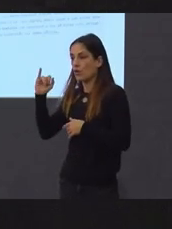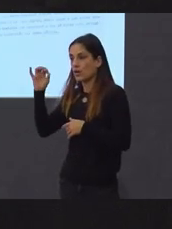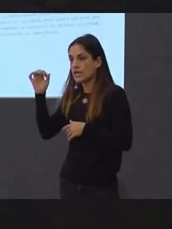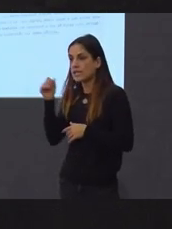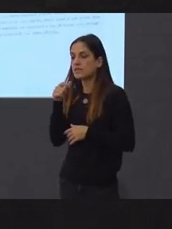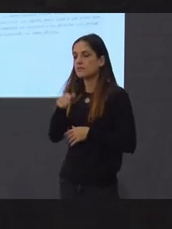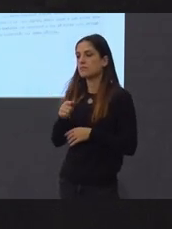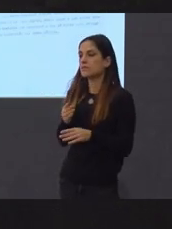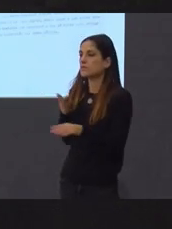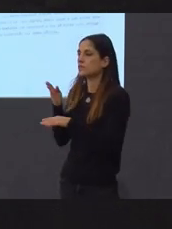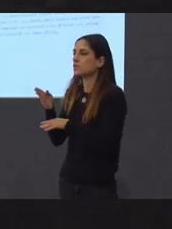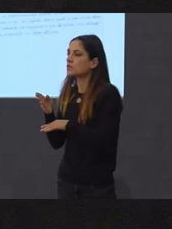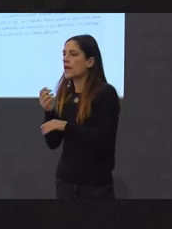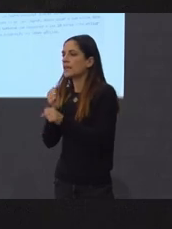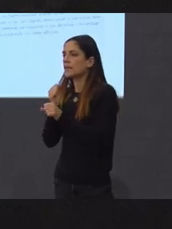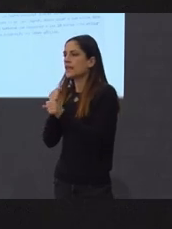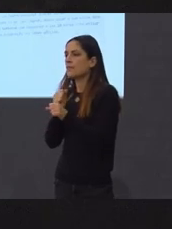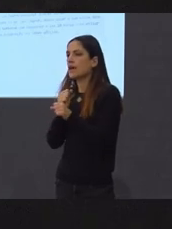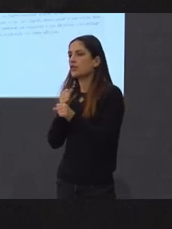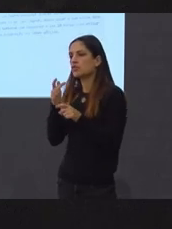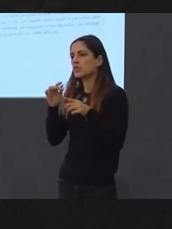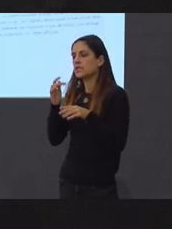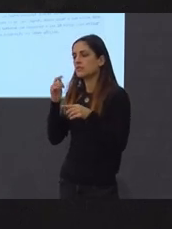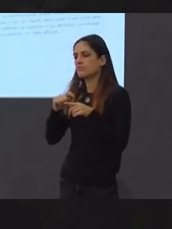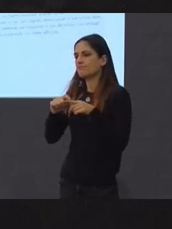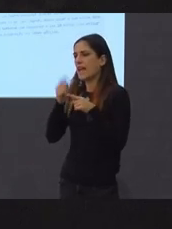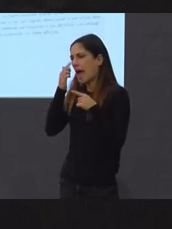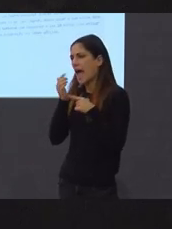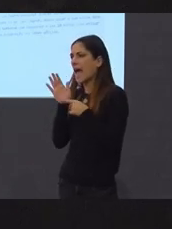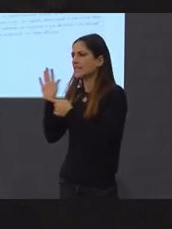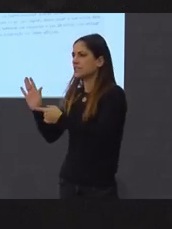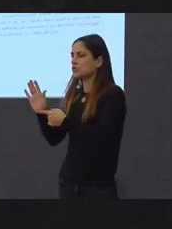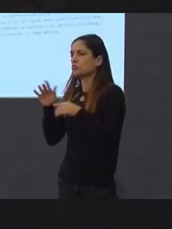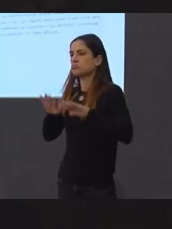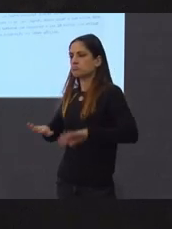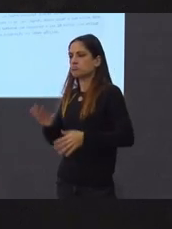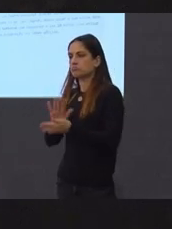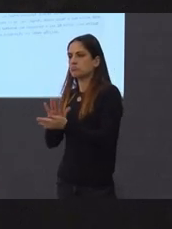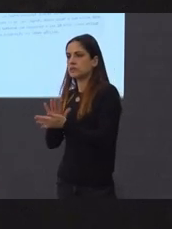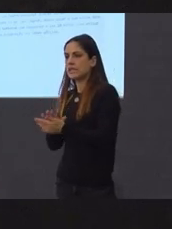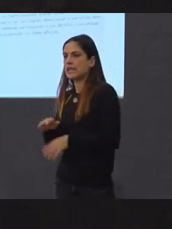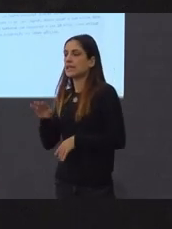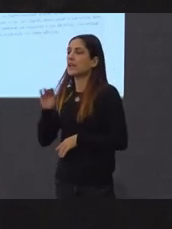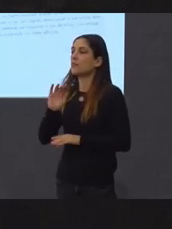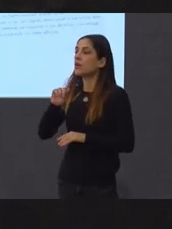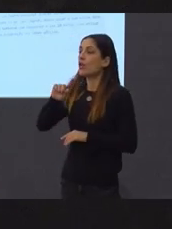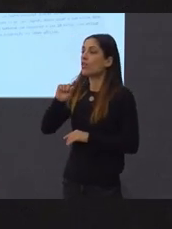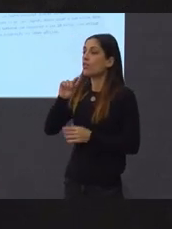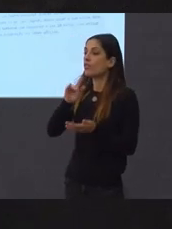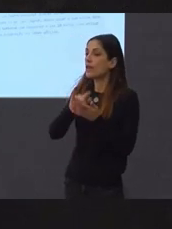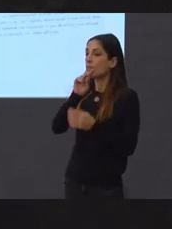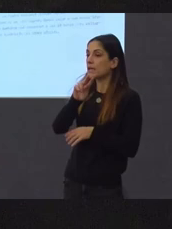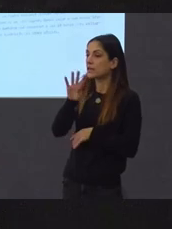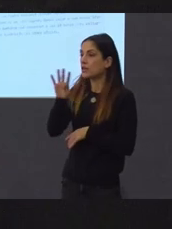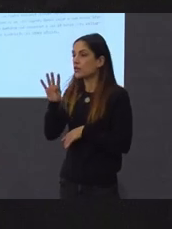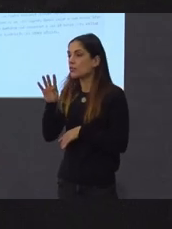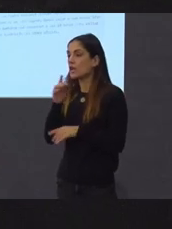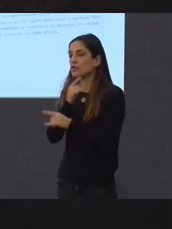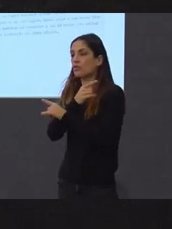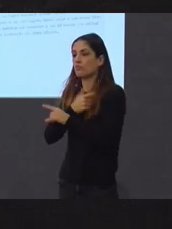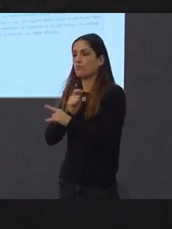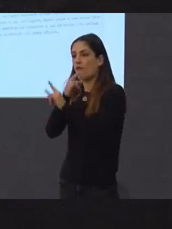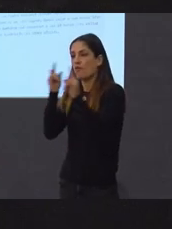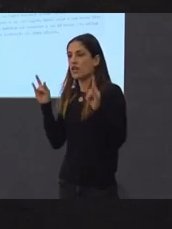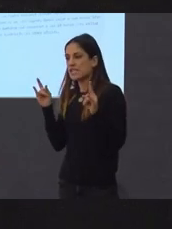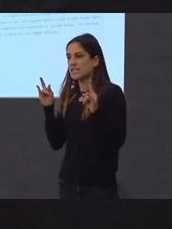traballos en actitude pasiva, intentando que os forestais non os leven a cabo. O día 24, os forestais non desisten na súa actitude e as mulleres